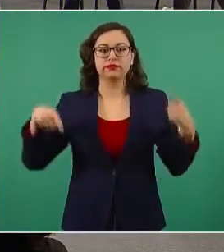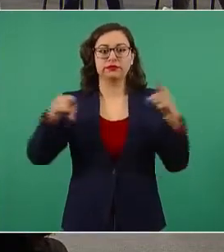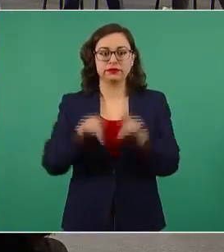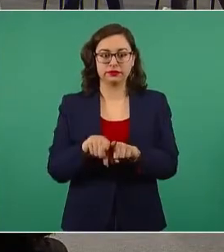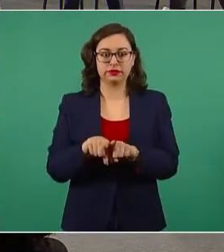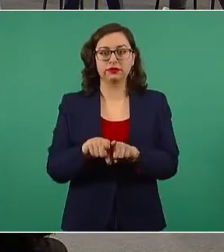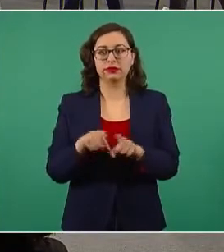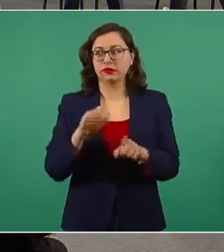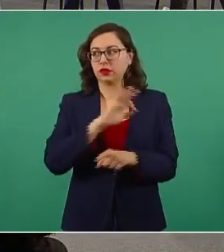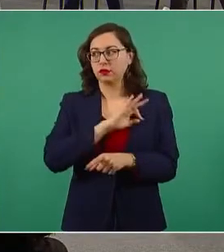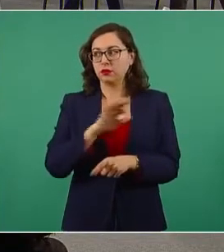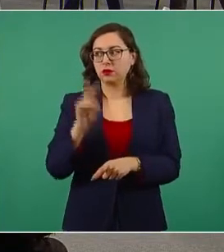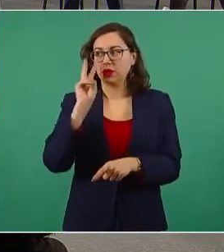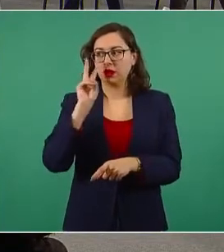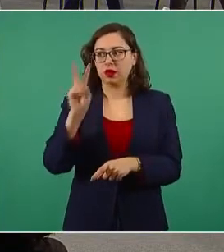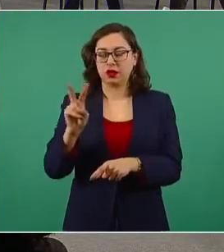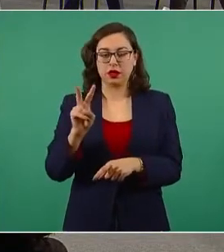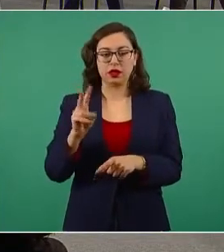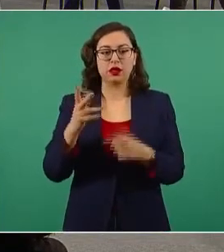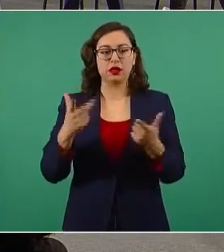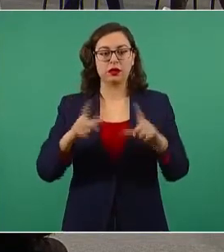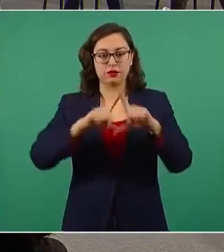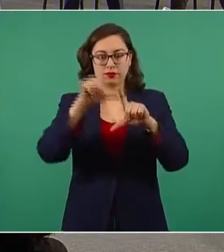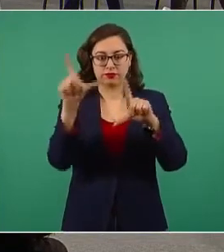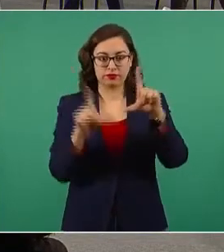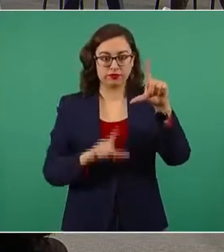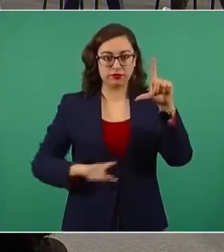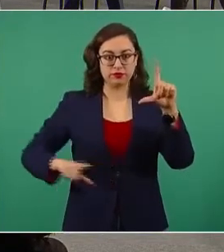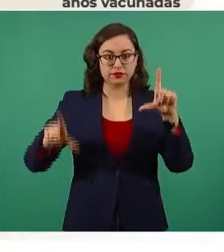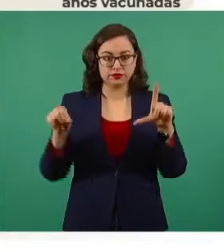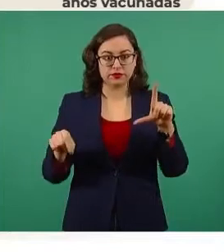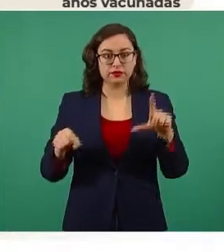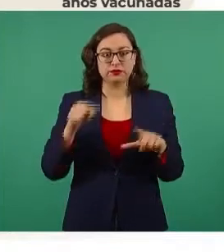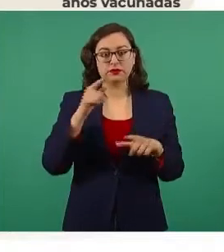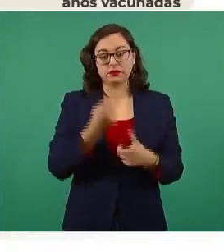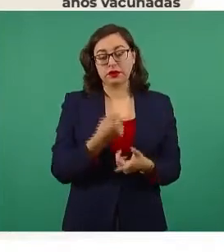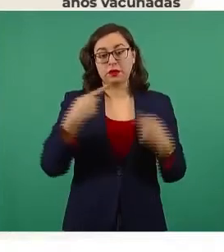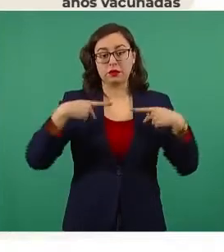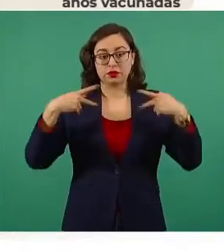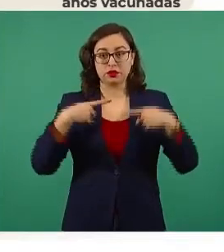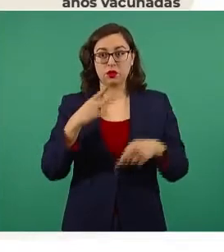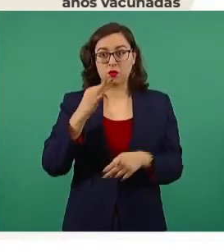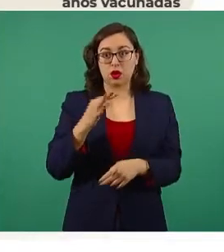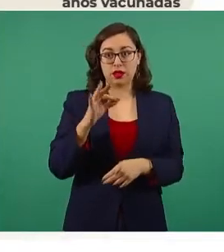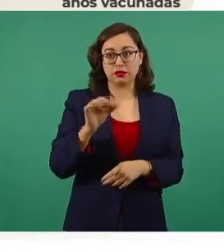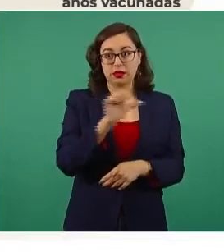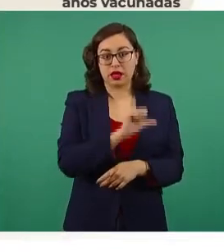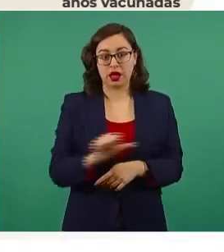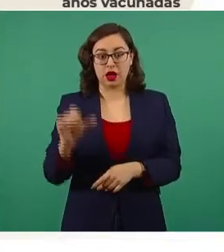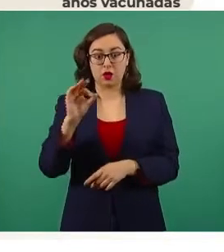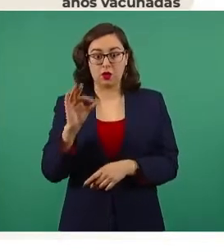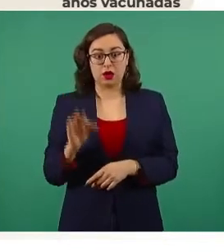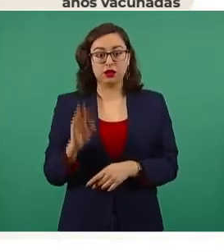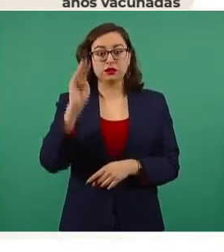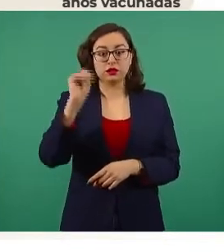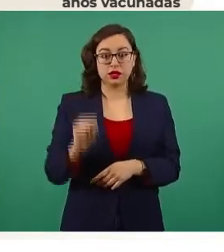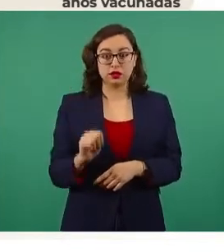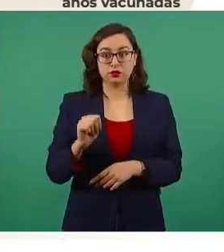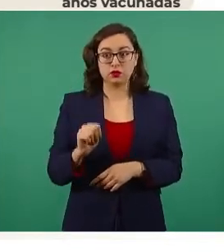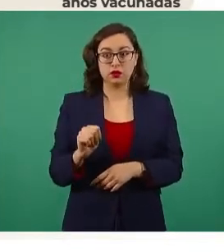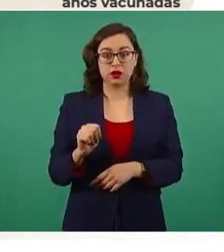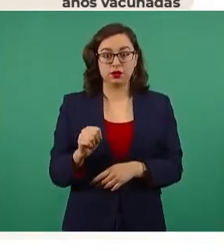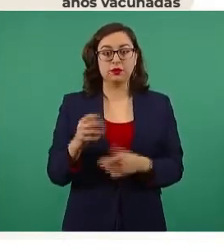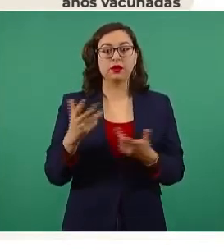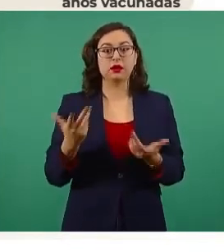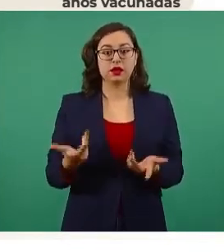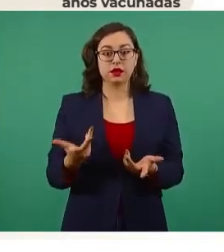arranque en 11 entidades federativas de la vacunación de personas de 40 a 49. Arrancamos ya en 11 entidades